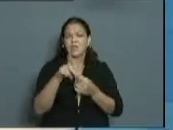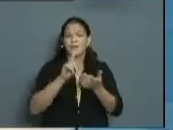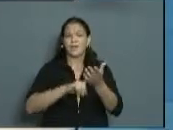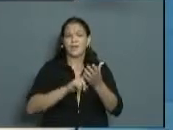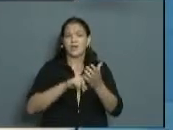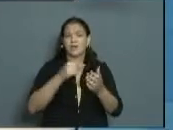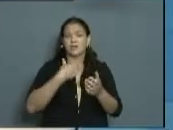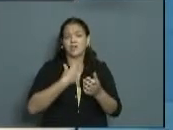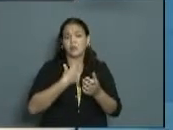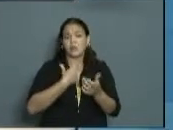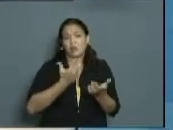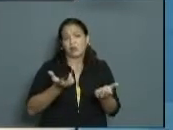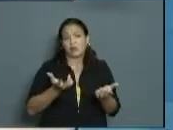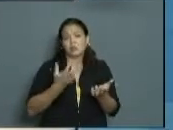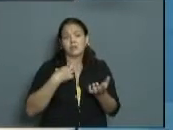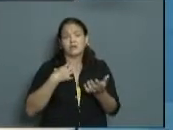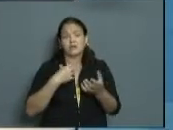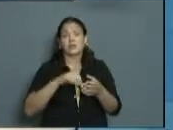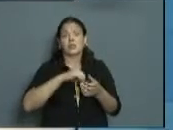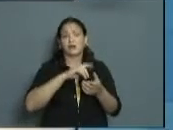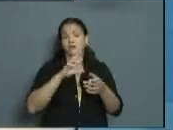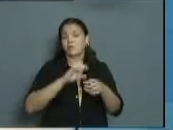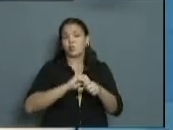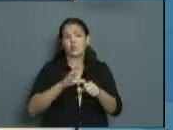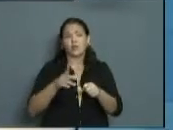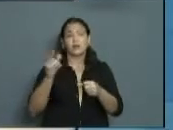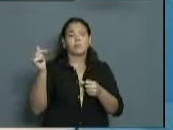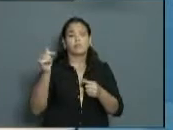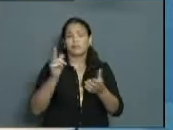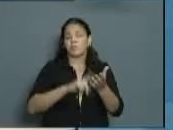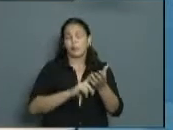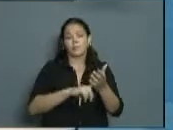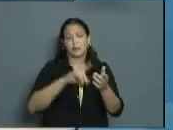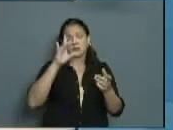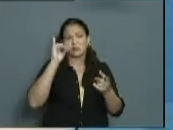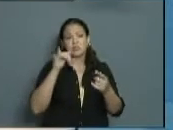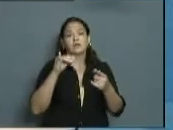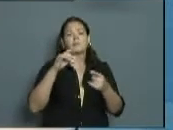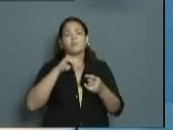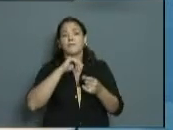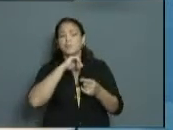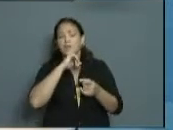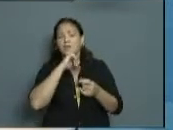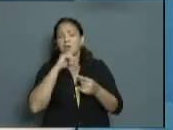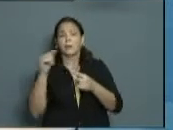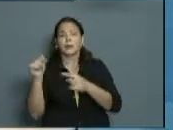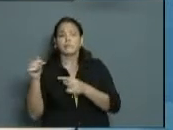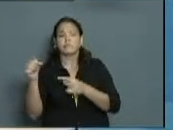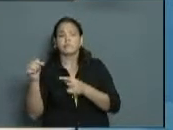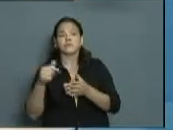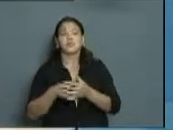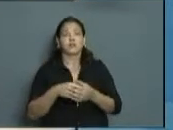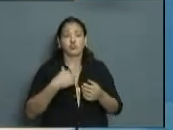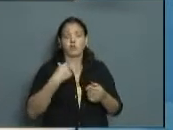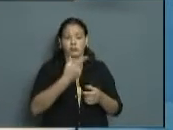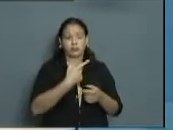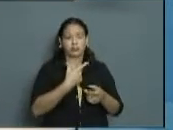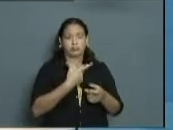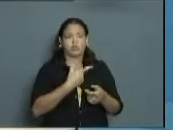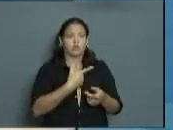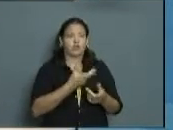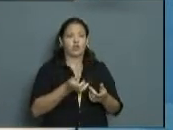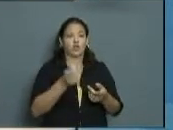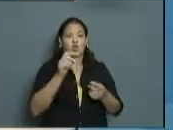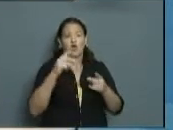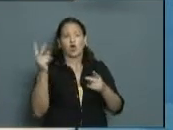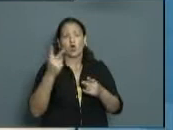y ella... están con COVID. Mi madre salió negativa al test y mi papá positivo al test y negativo al suma, pero yo salí positiva a los dos. Nosotros